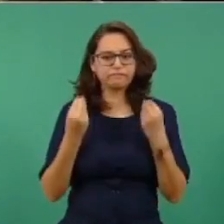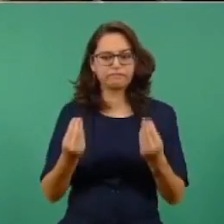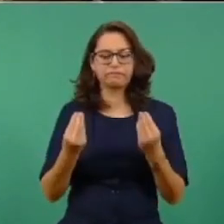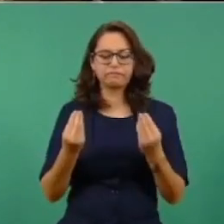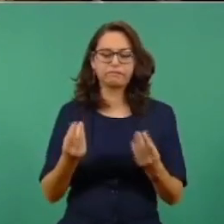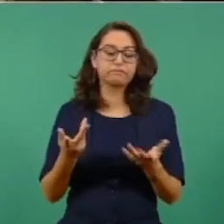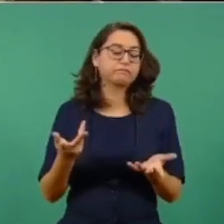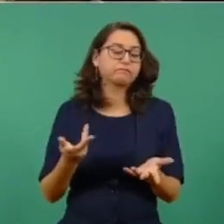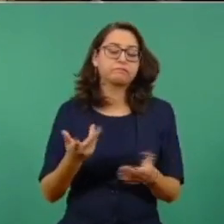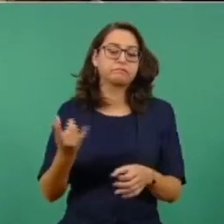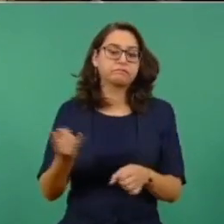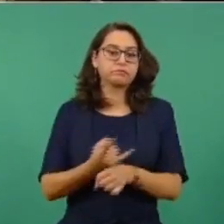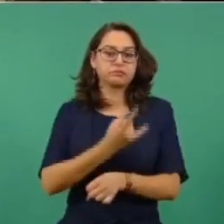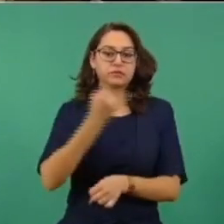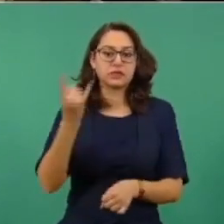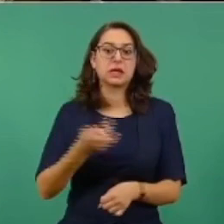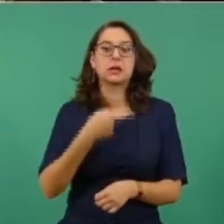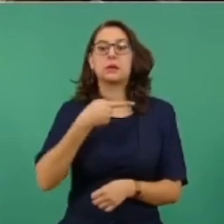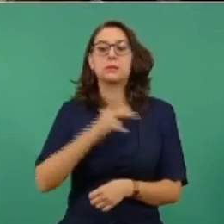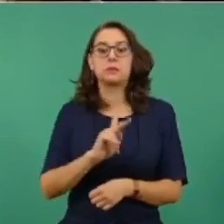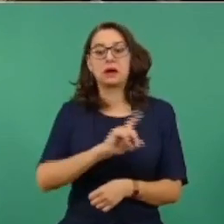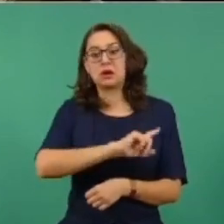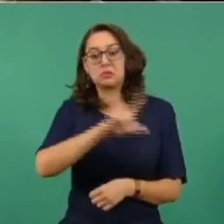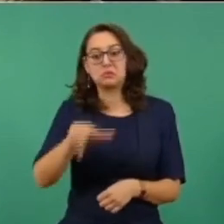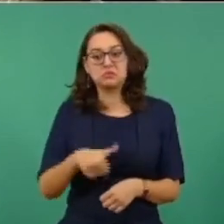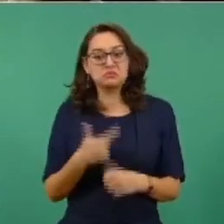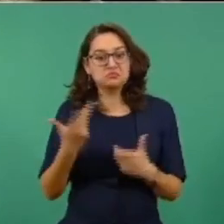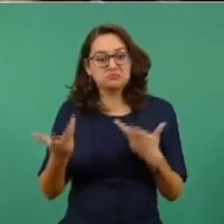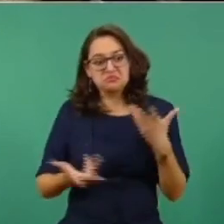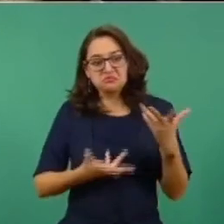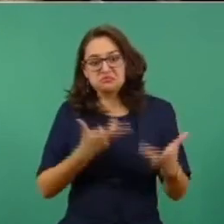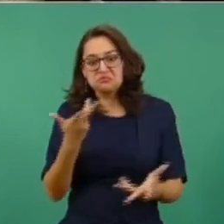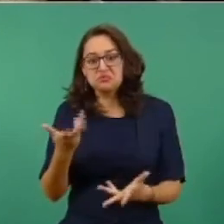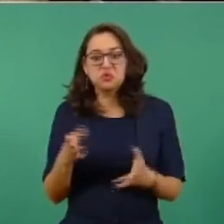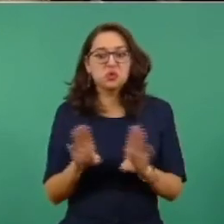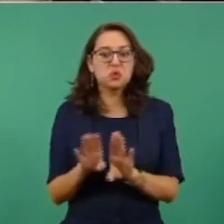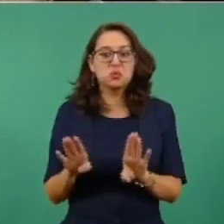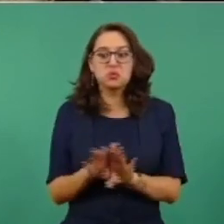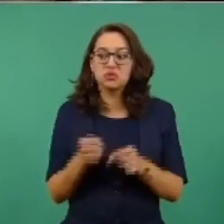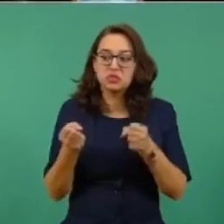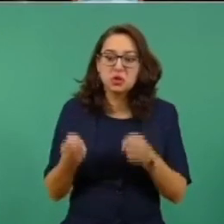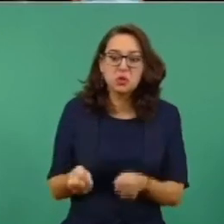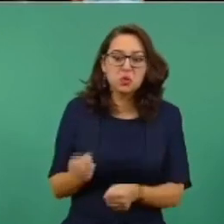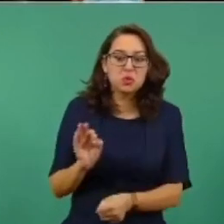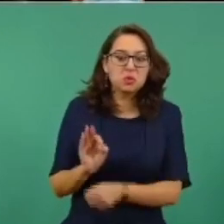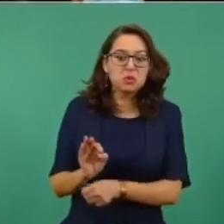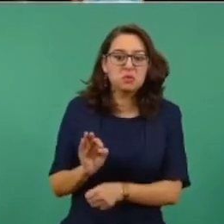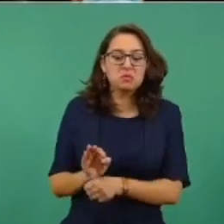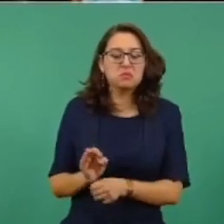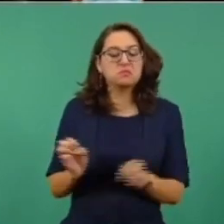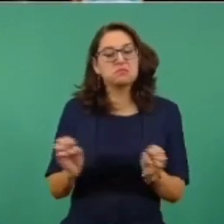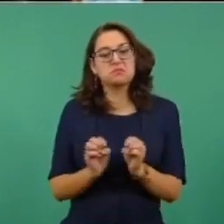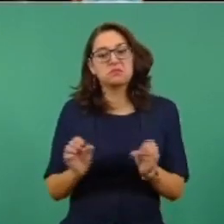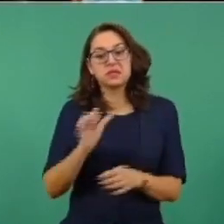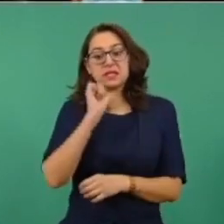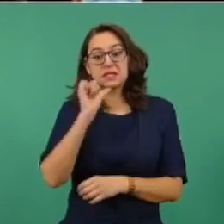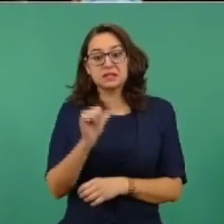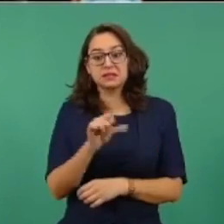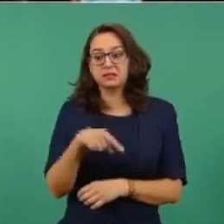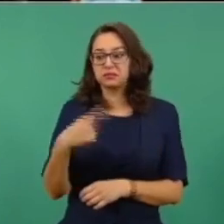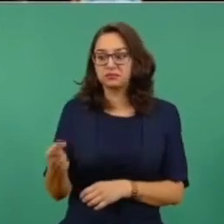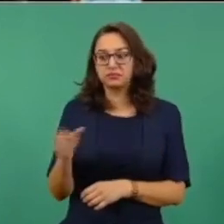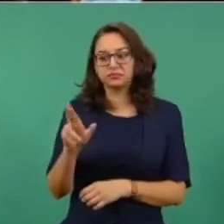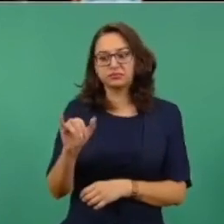este nuevo señor no ofrece tampoco nada de garantía, y la pena de decir que Ricardo Ravelo afirma